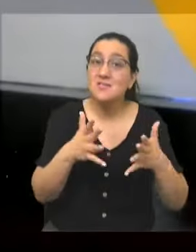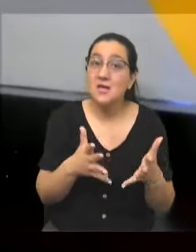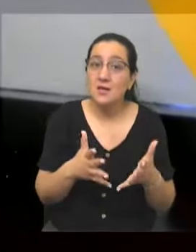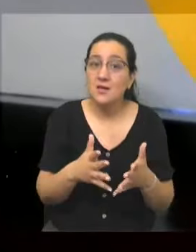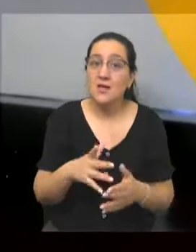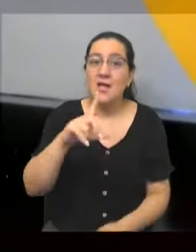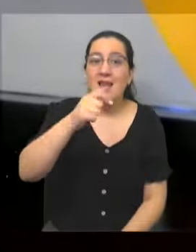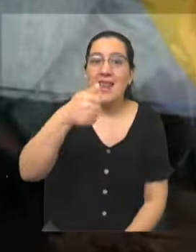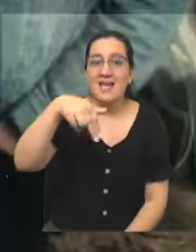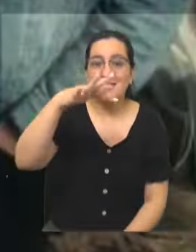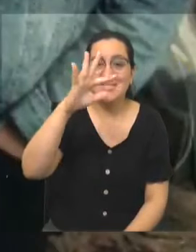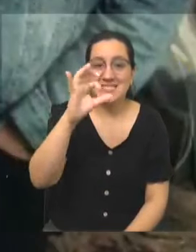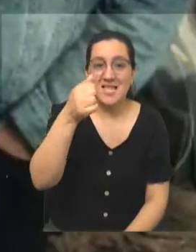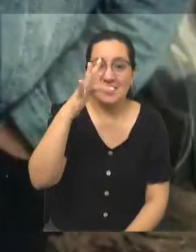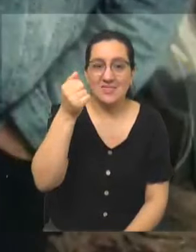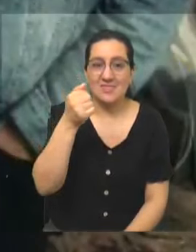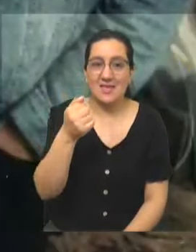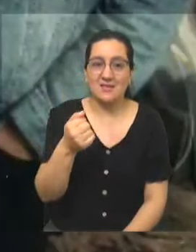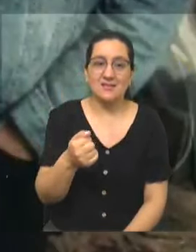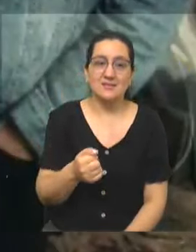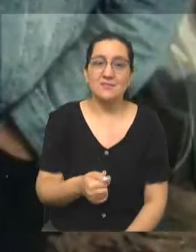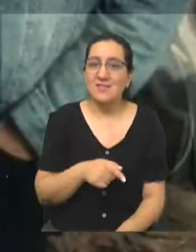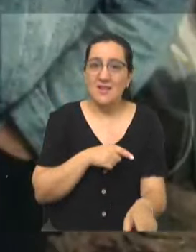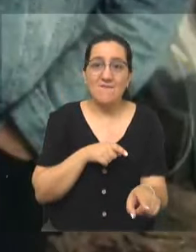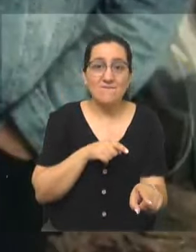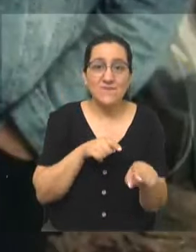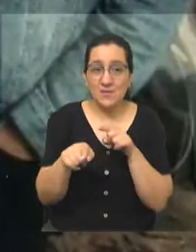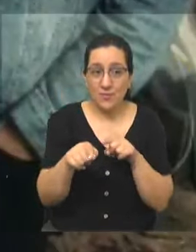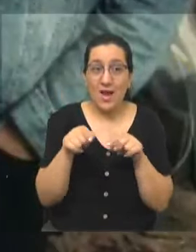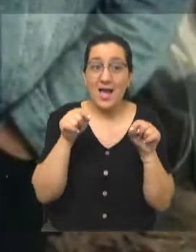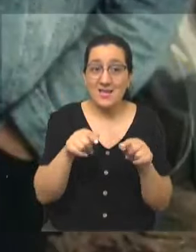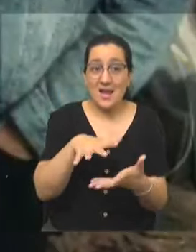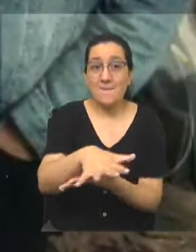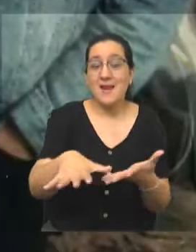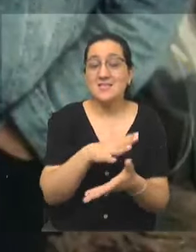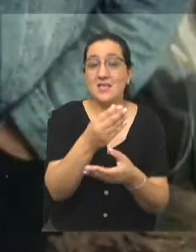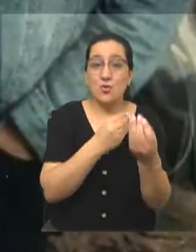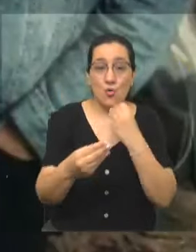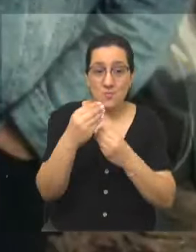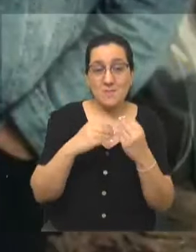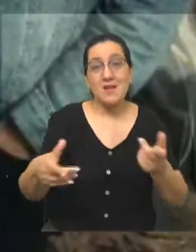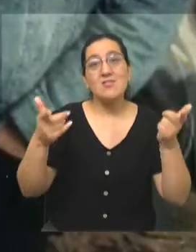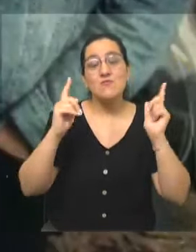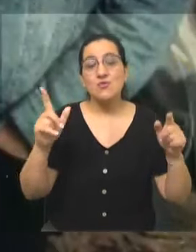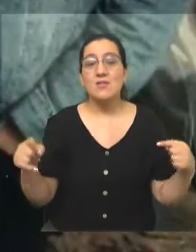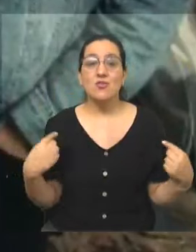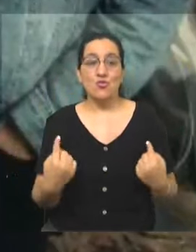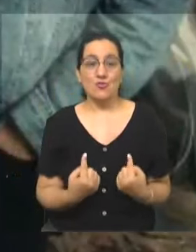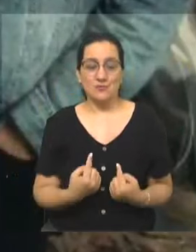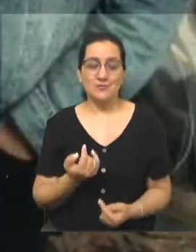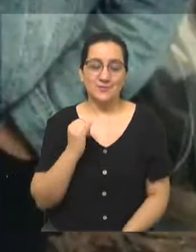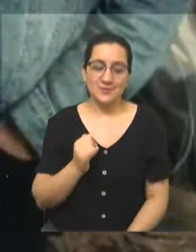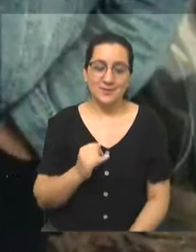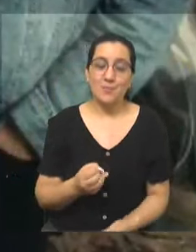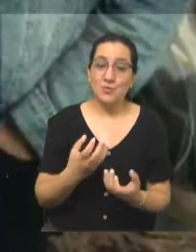La Santa, señoras y señores, va a estar vivo ahí en la plaza de comida para el disfrute de todos nosotros.